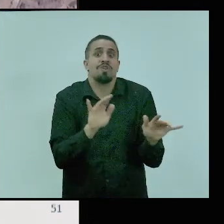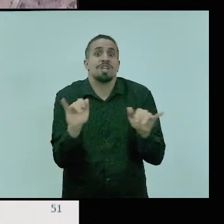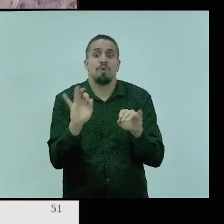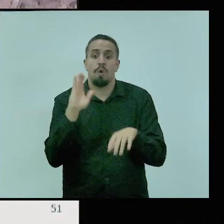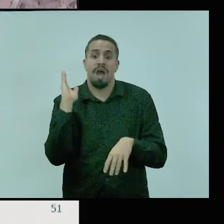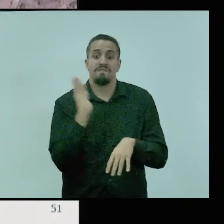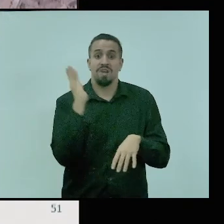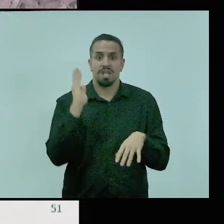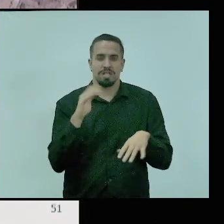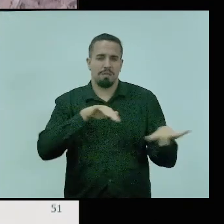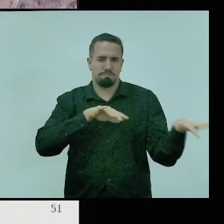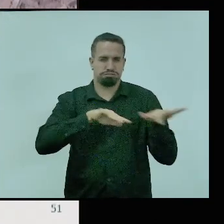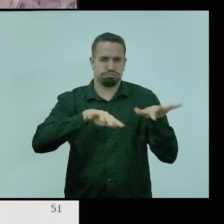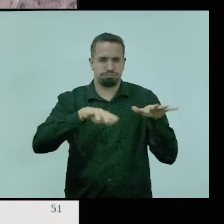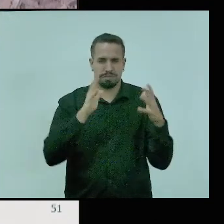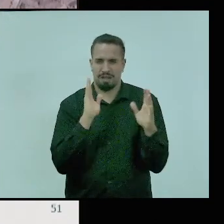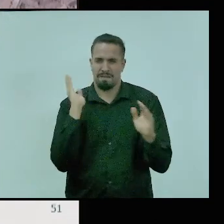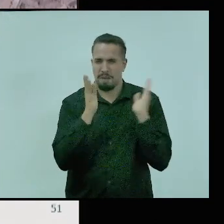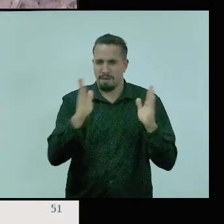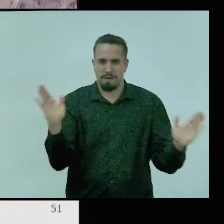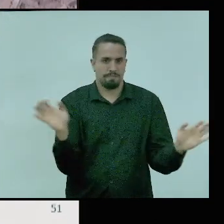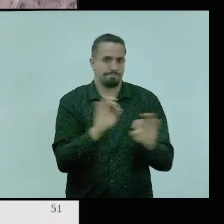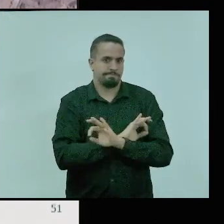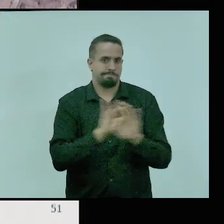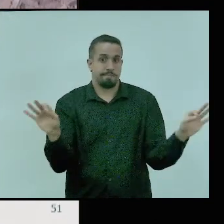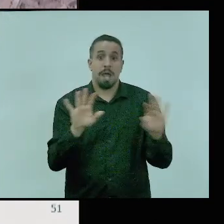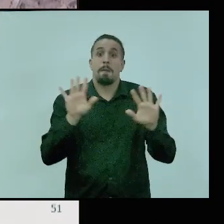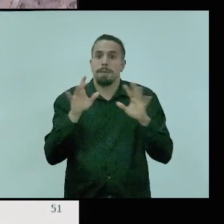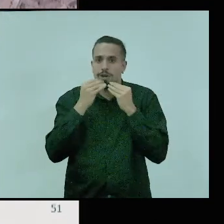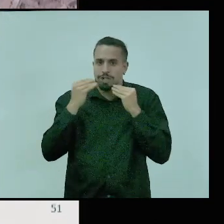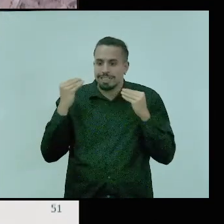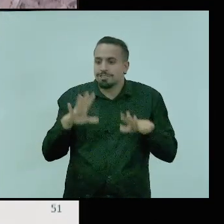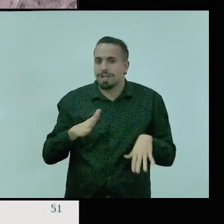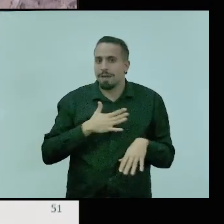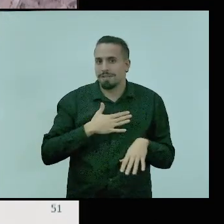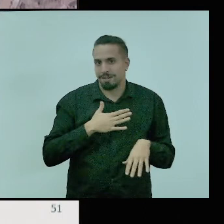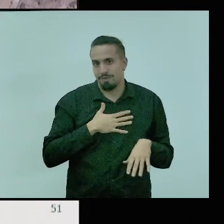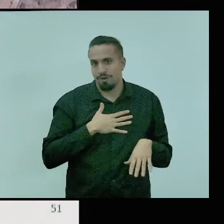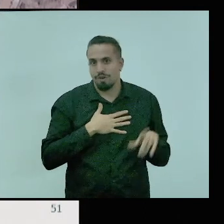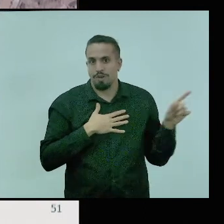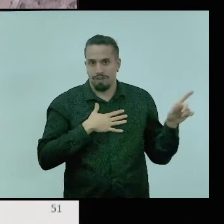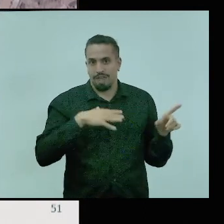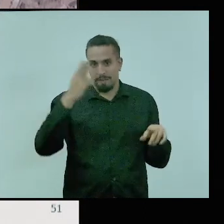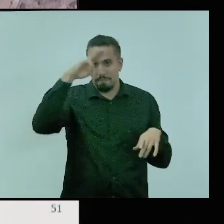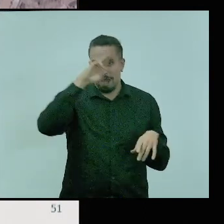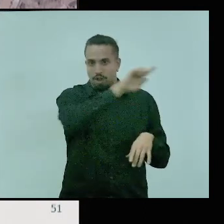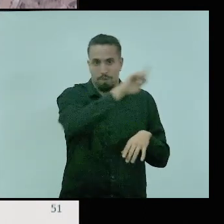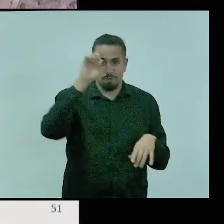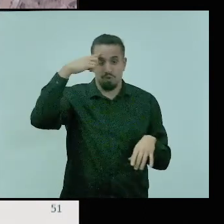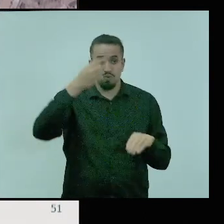por grandes terremotos destructivos. Eso sí, en la historia de lo que es el patrimonio de Teotihuacán y de su